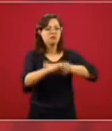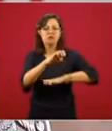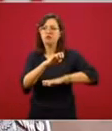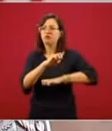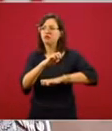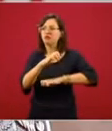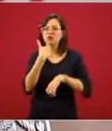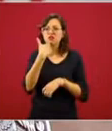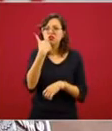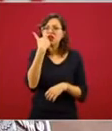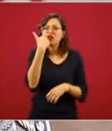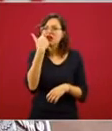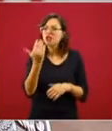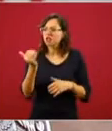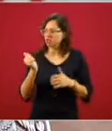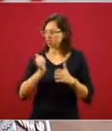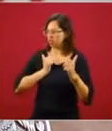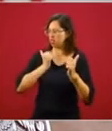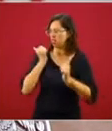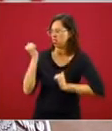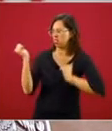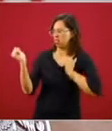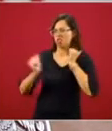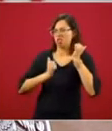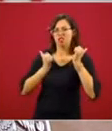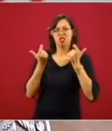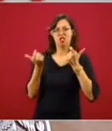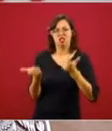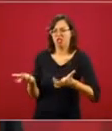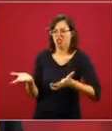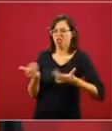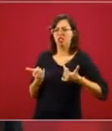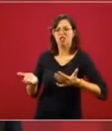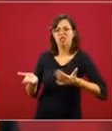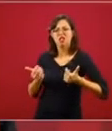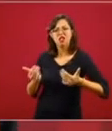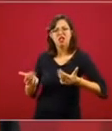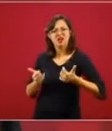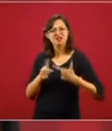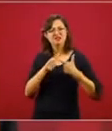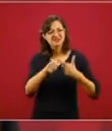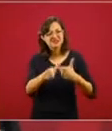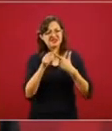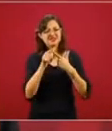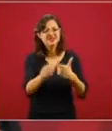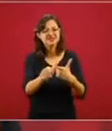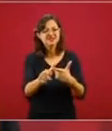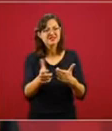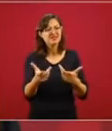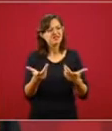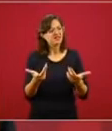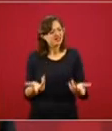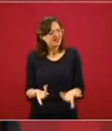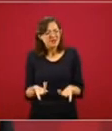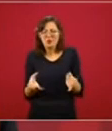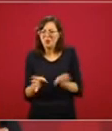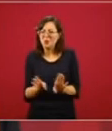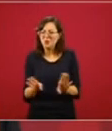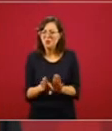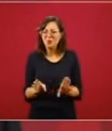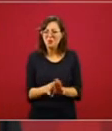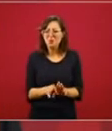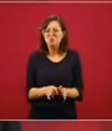como si nada pasara. La corrupción no se debe permitir en ningún